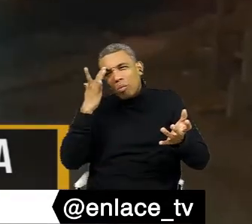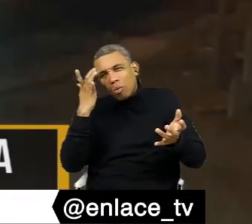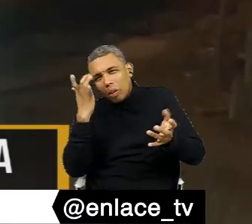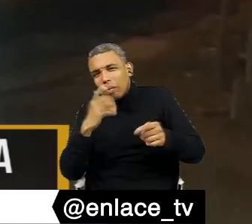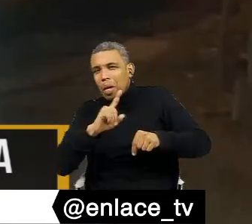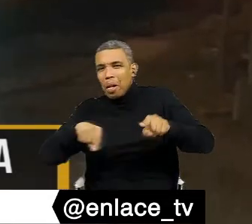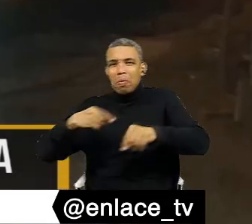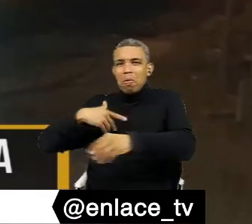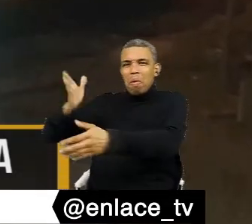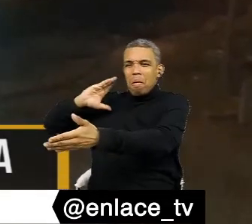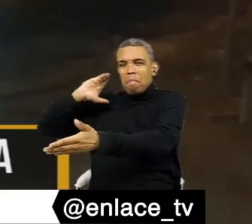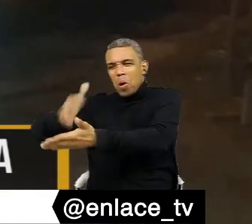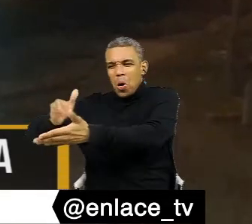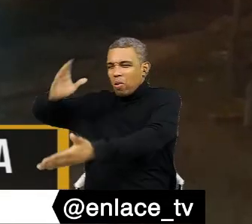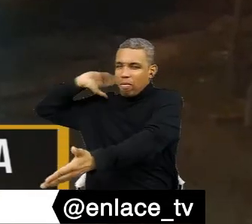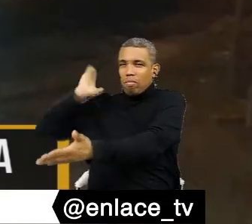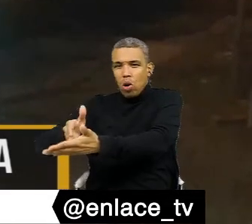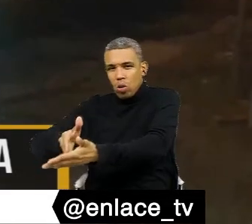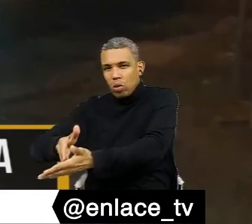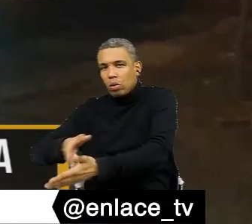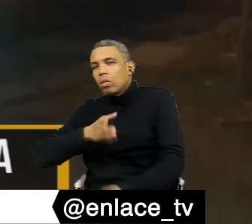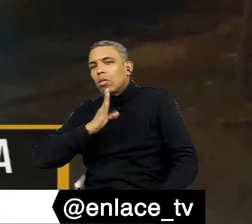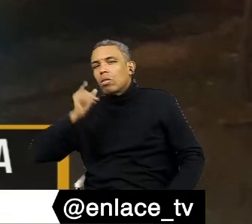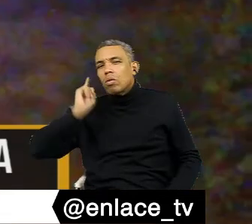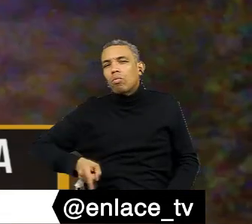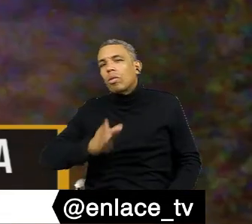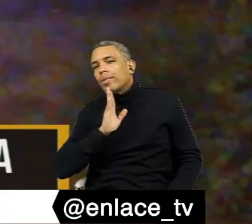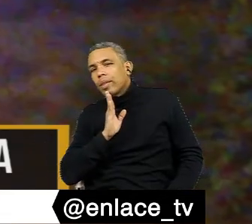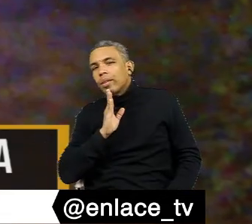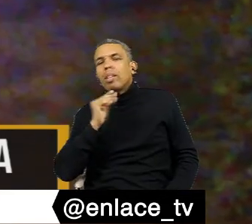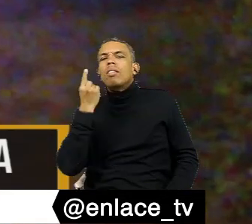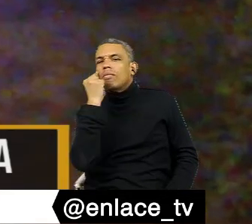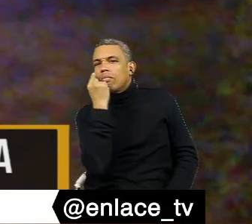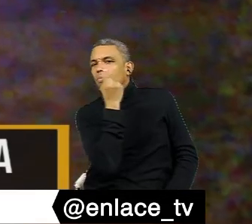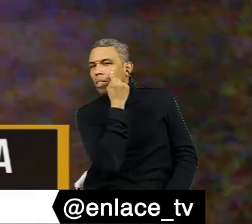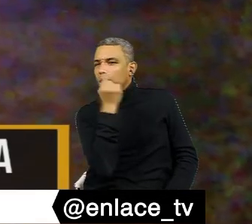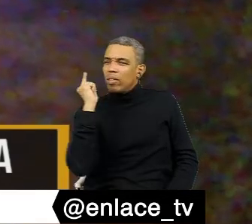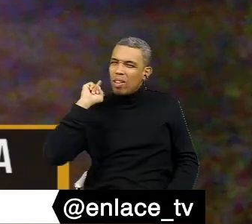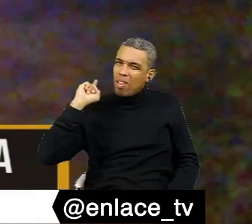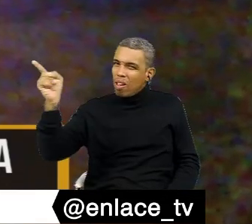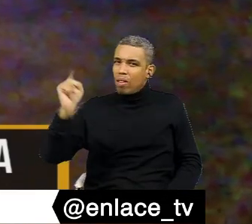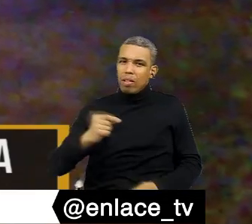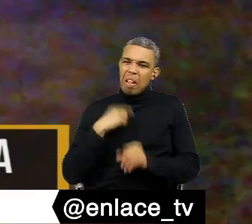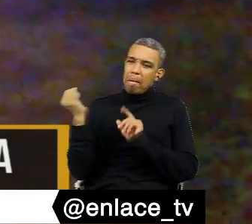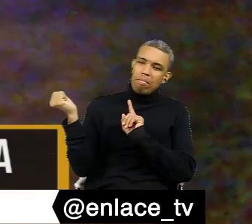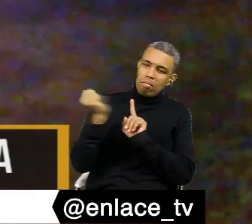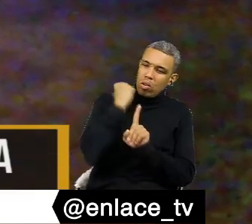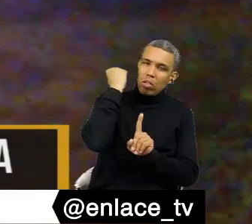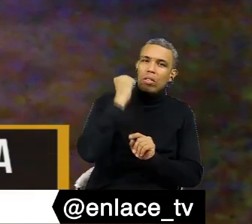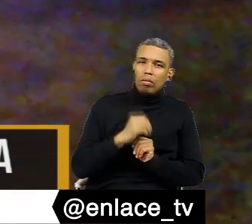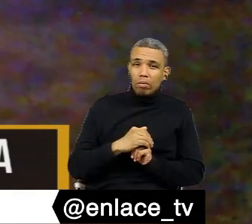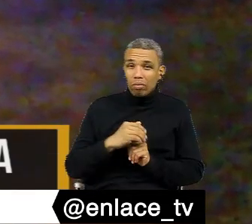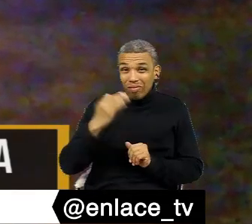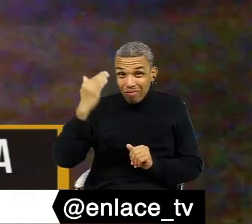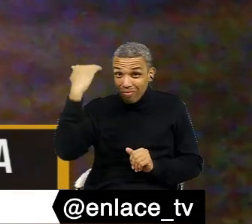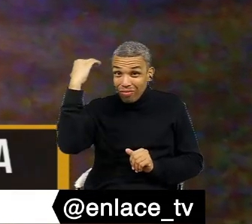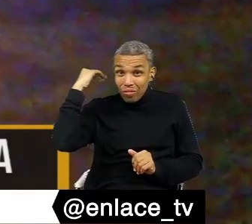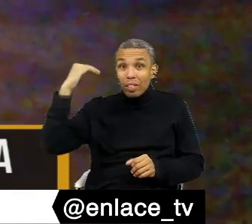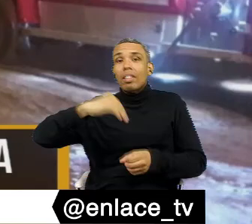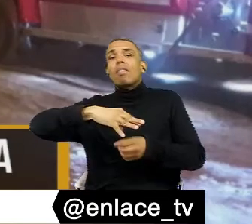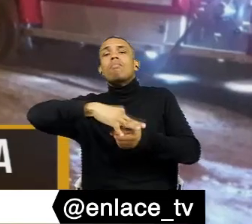El único culpable que hay en estos momentos es el presidente de la República, que no ha tenido en cuenta a la gente que lo eligió para subirlo a